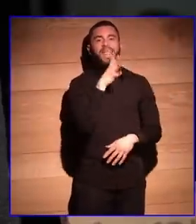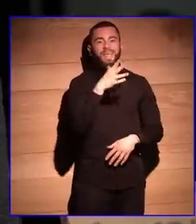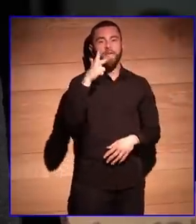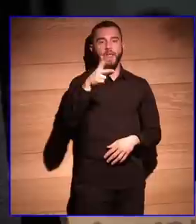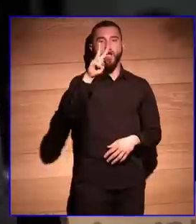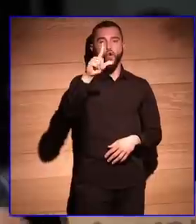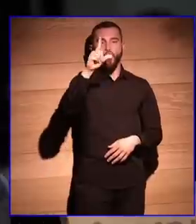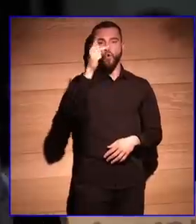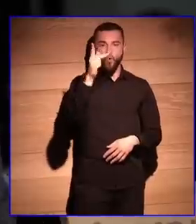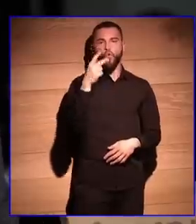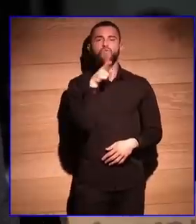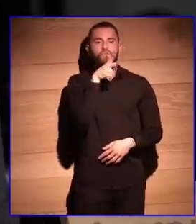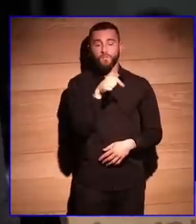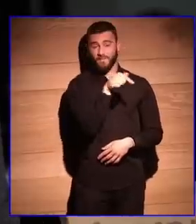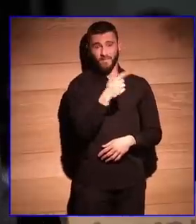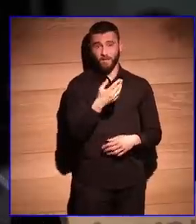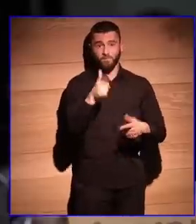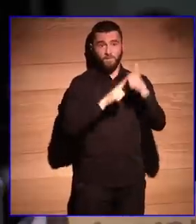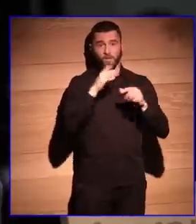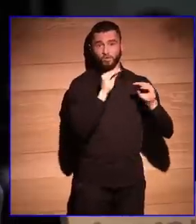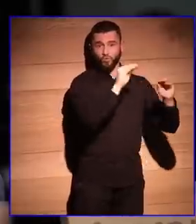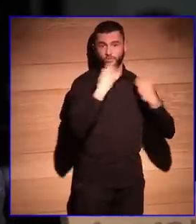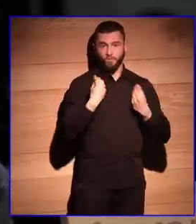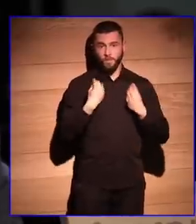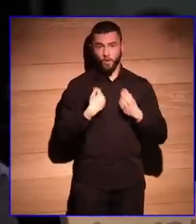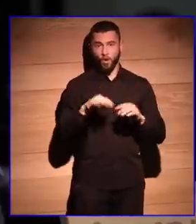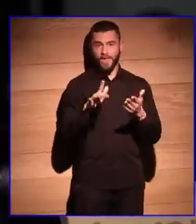propio viaje. Y de hecho esto sucede muchas veces en los tebeos.